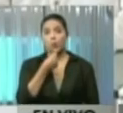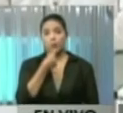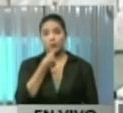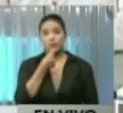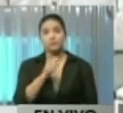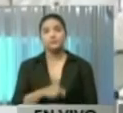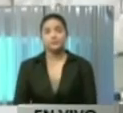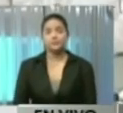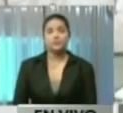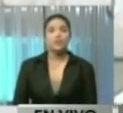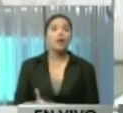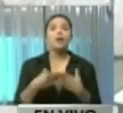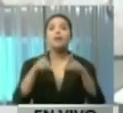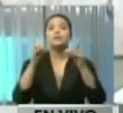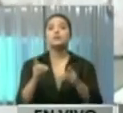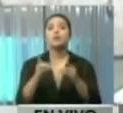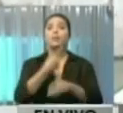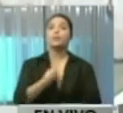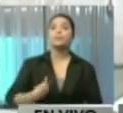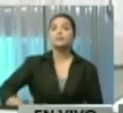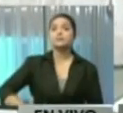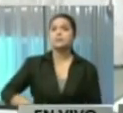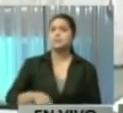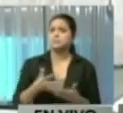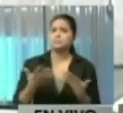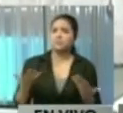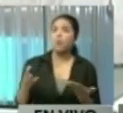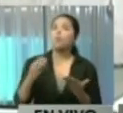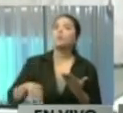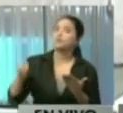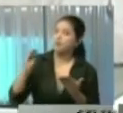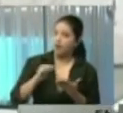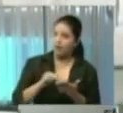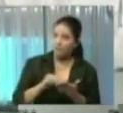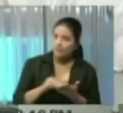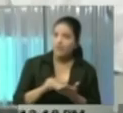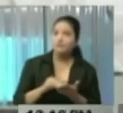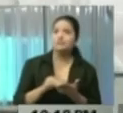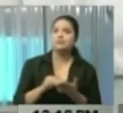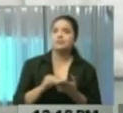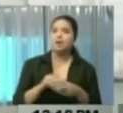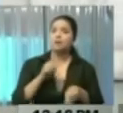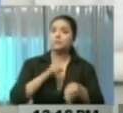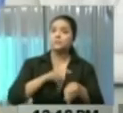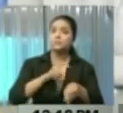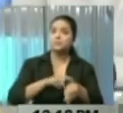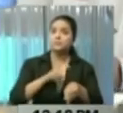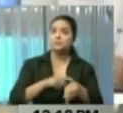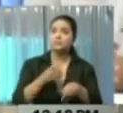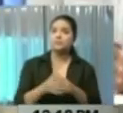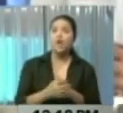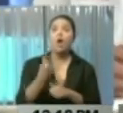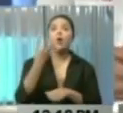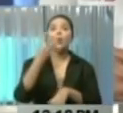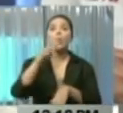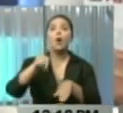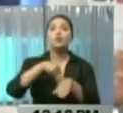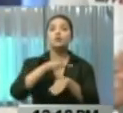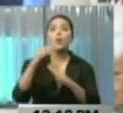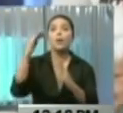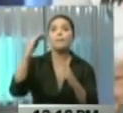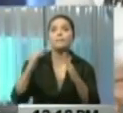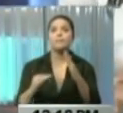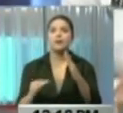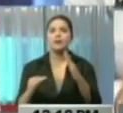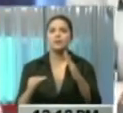La decisión que ha tomado el presidente, entonces, es volver al uso horario de 4 horas menos con respecto